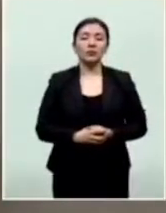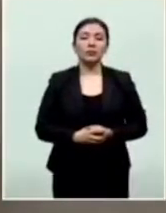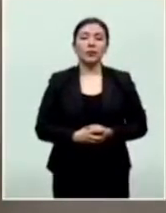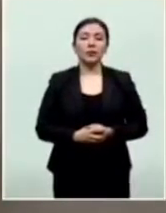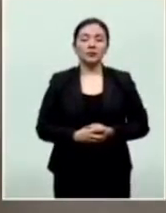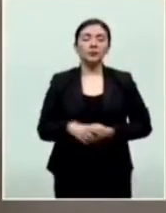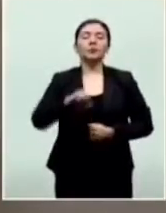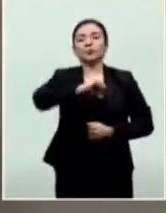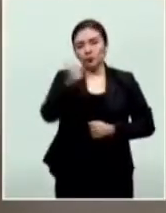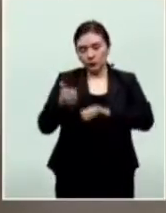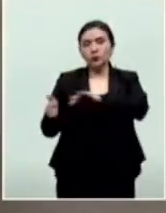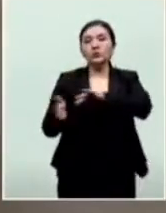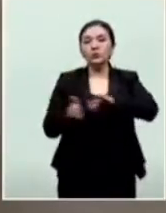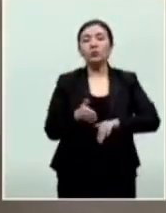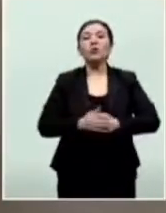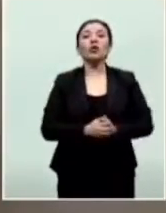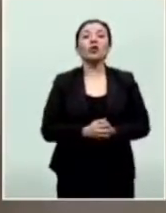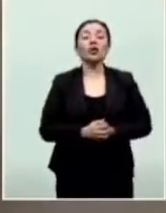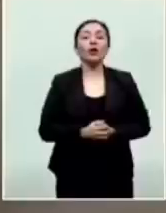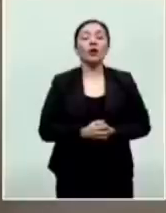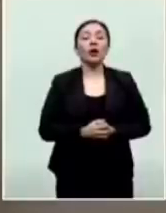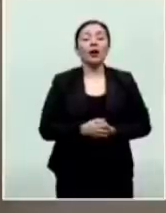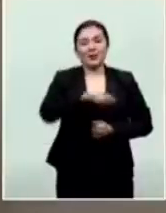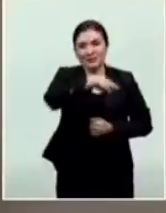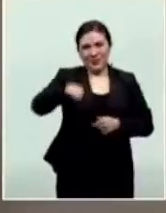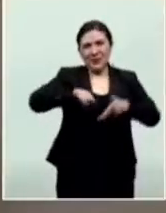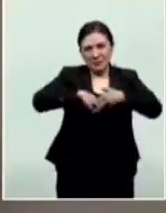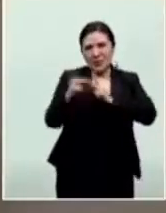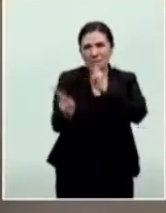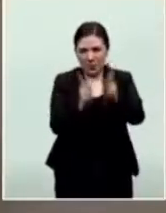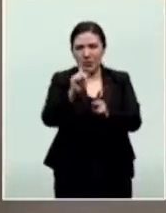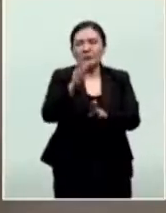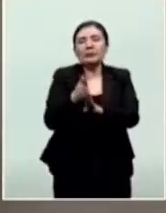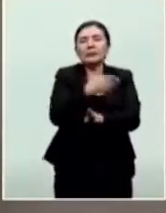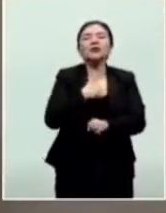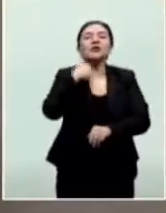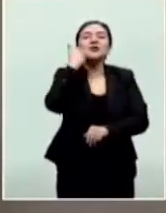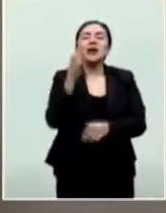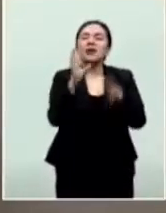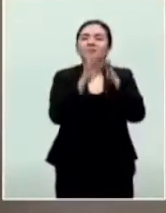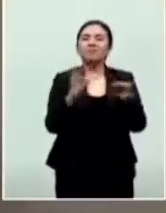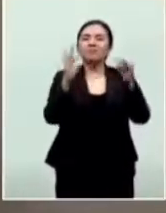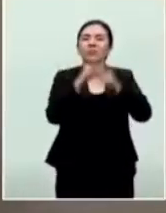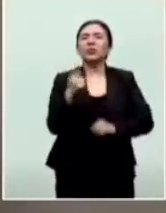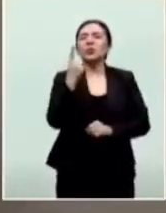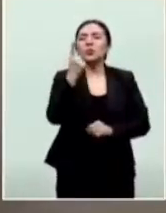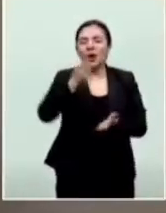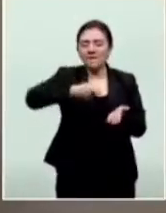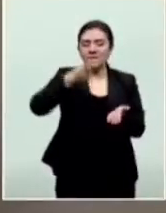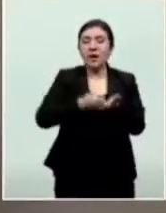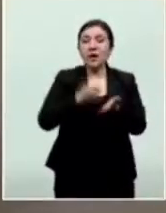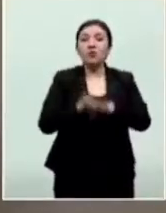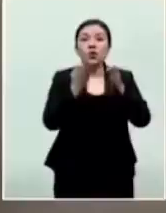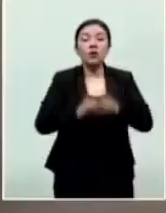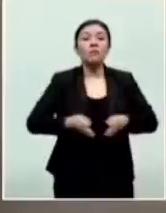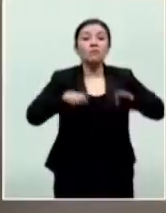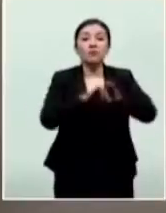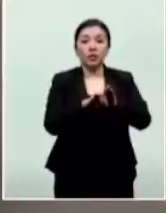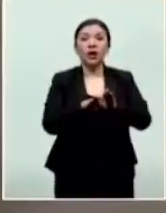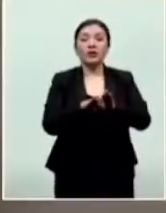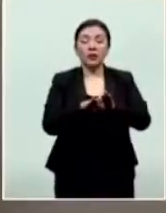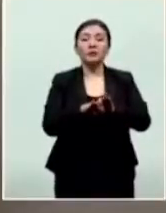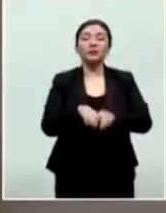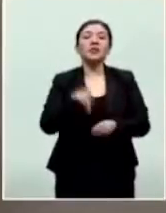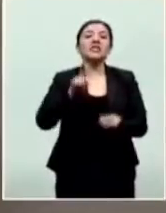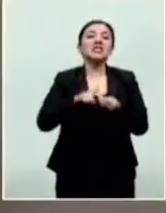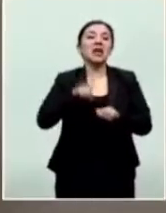Por otro lado, antes de pasar a sus preguntas, quiero destacar una resolución muy importante que